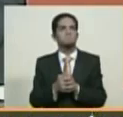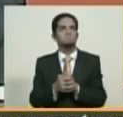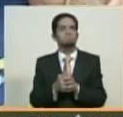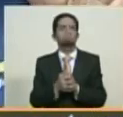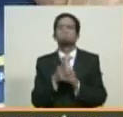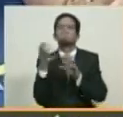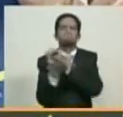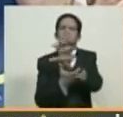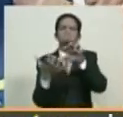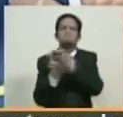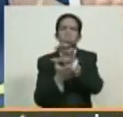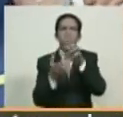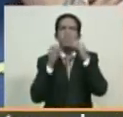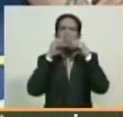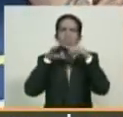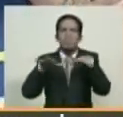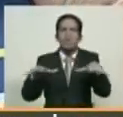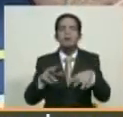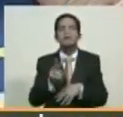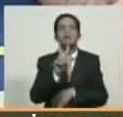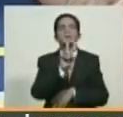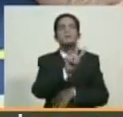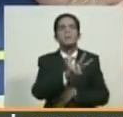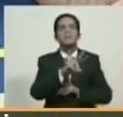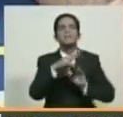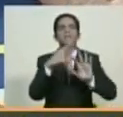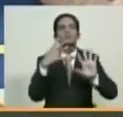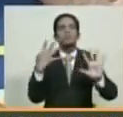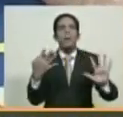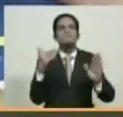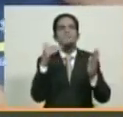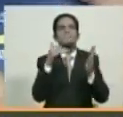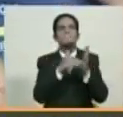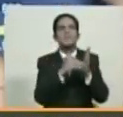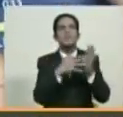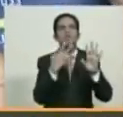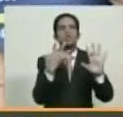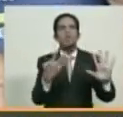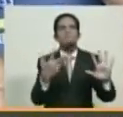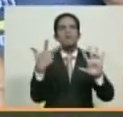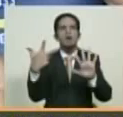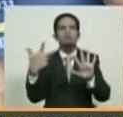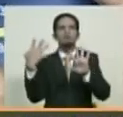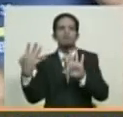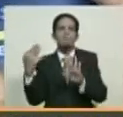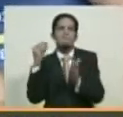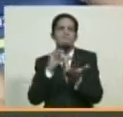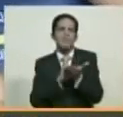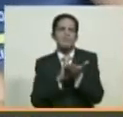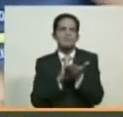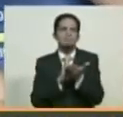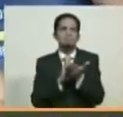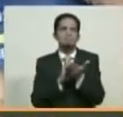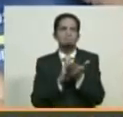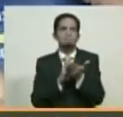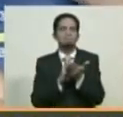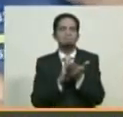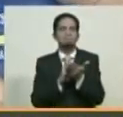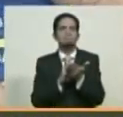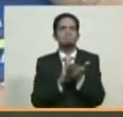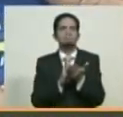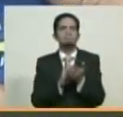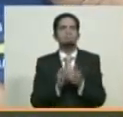crisis humanitaria 29.989 veces. se ha atrevido con